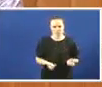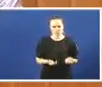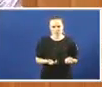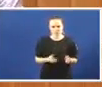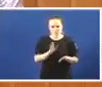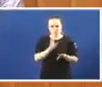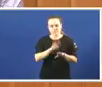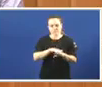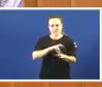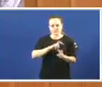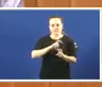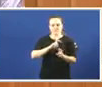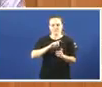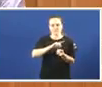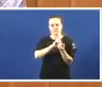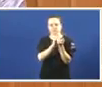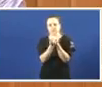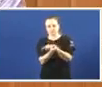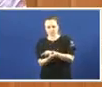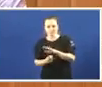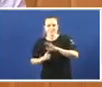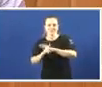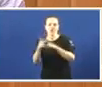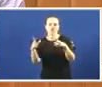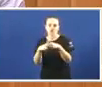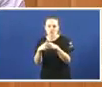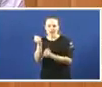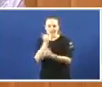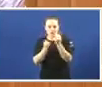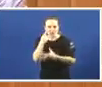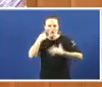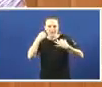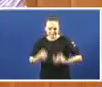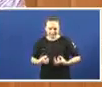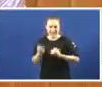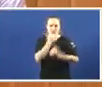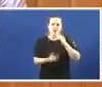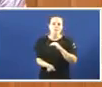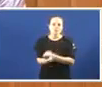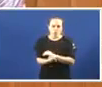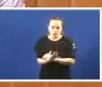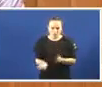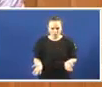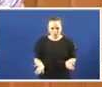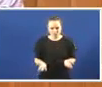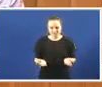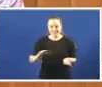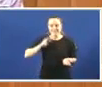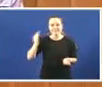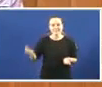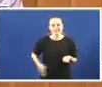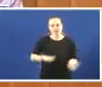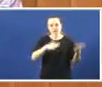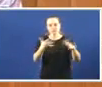transforme en desenvolvemento económico e social real, baseado na economía productiva, que traslade a maior riqueza a benestar